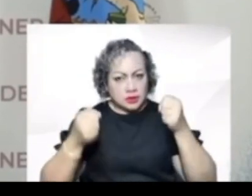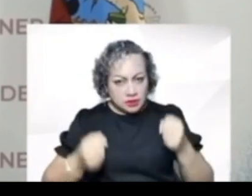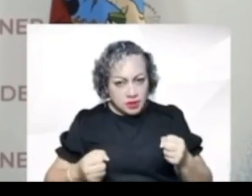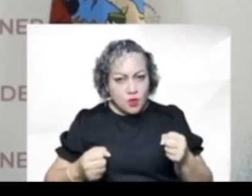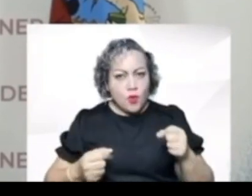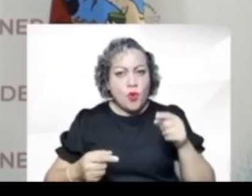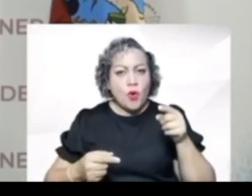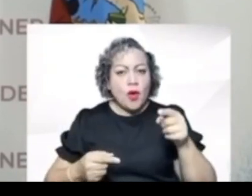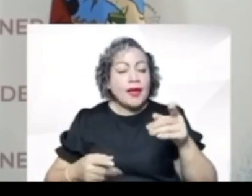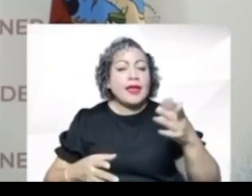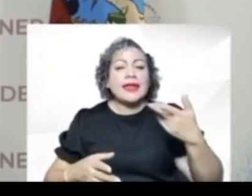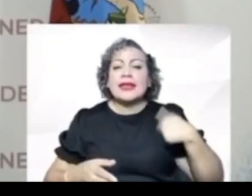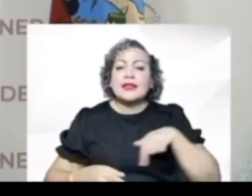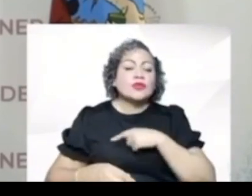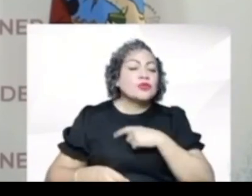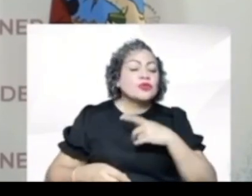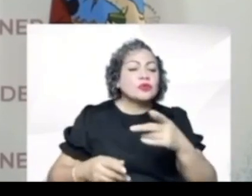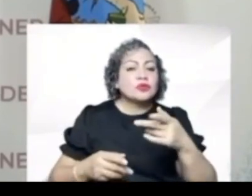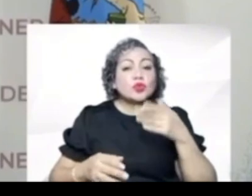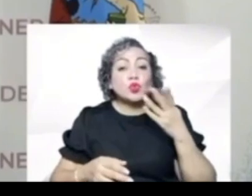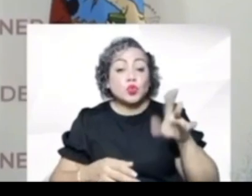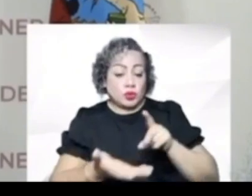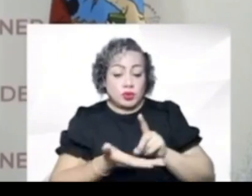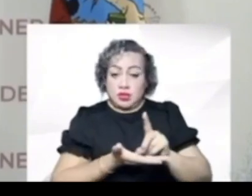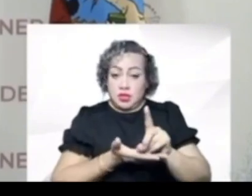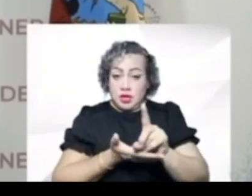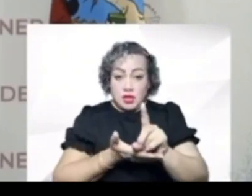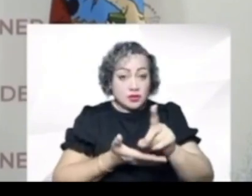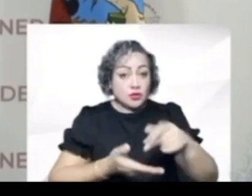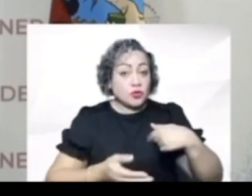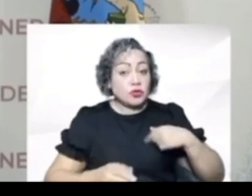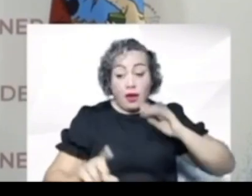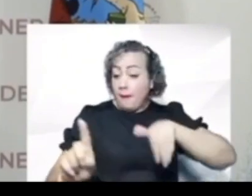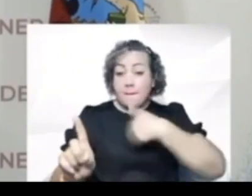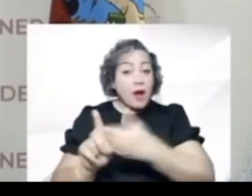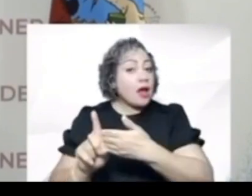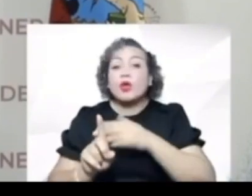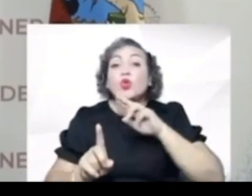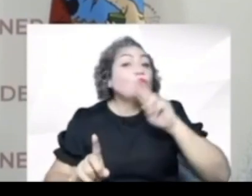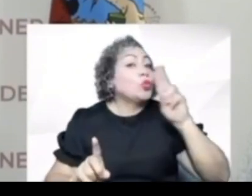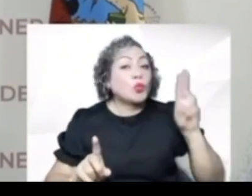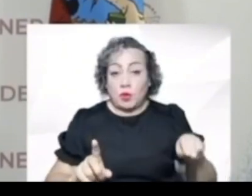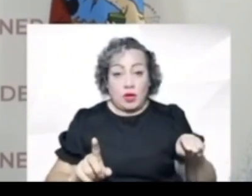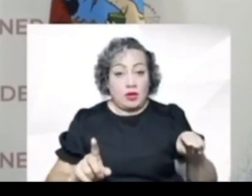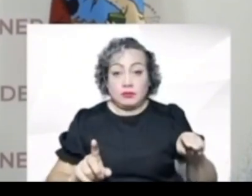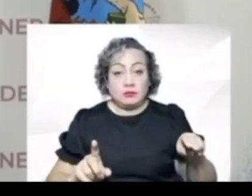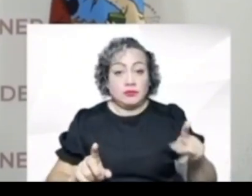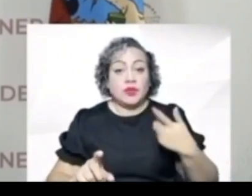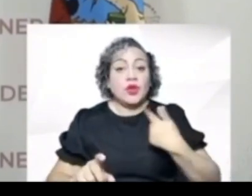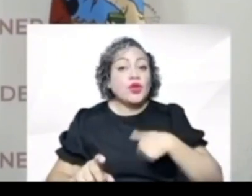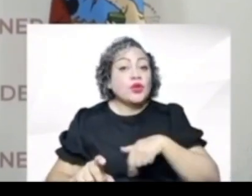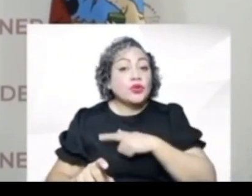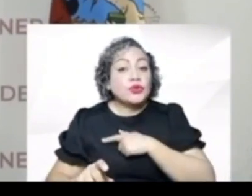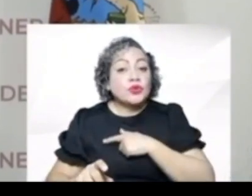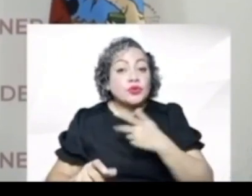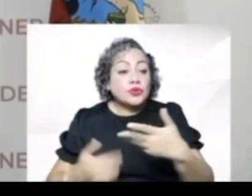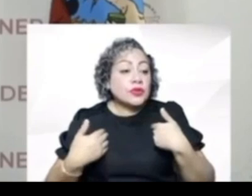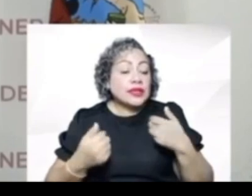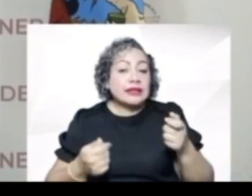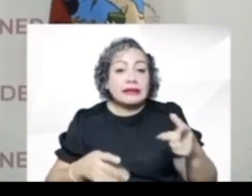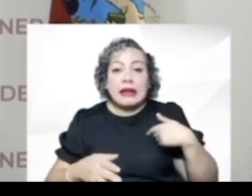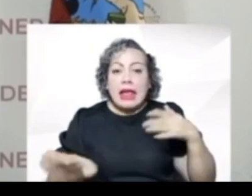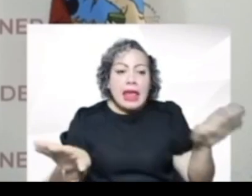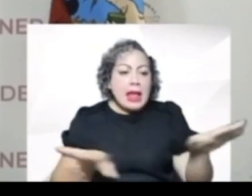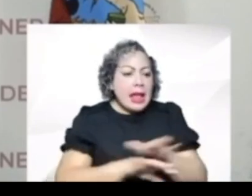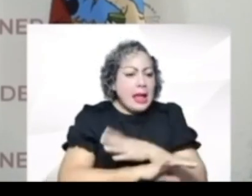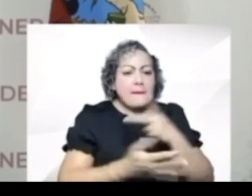vamos a afectar jamás sus derechos, que por el contrario, no hay reforma todavía, ni proyecto de